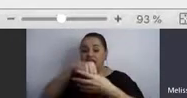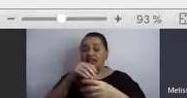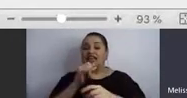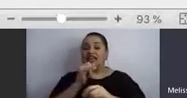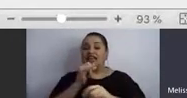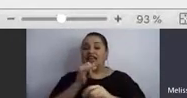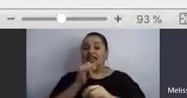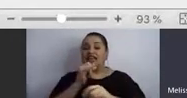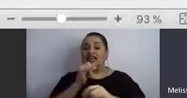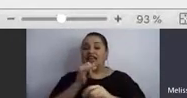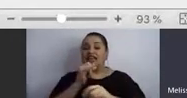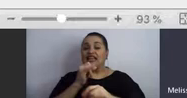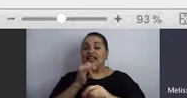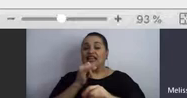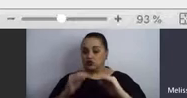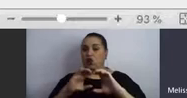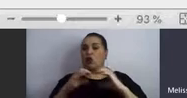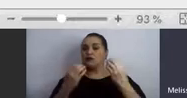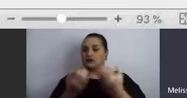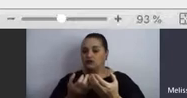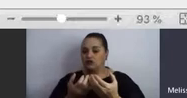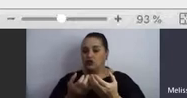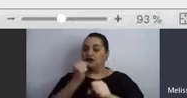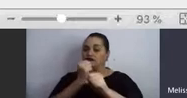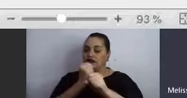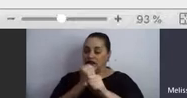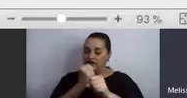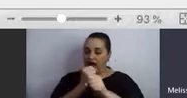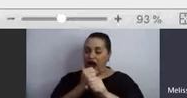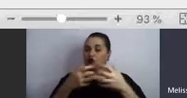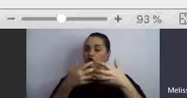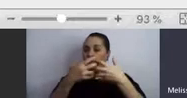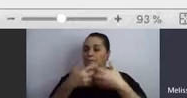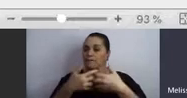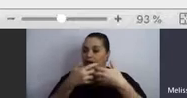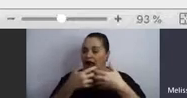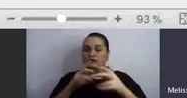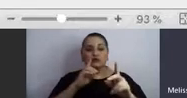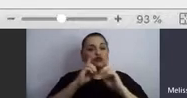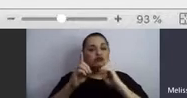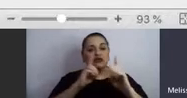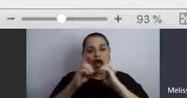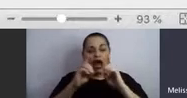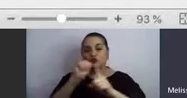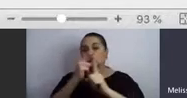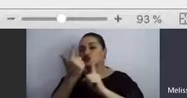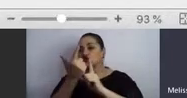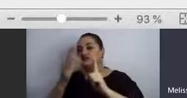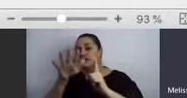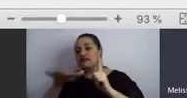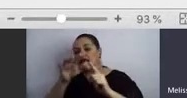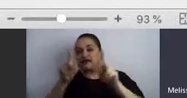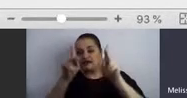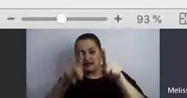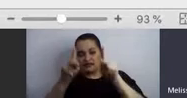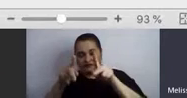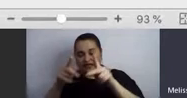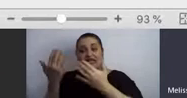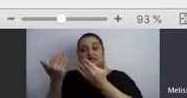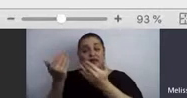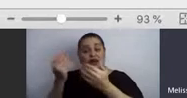subcomisión, que está trabajando en un mecanismo de diálogo con sociedad civil y esperamos, pues, todos estos